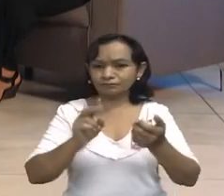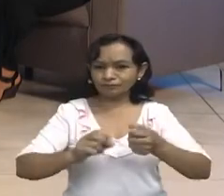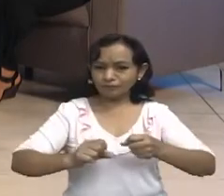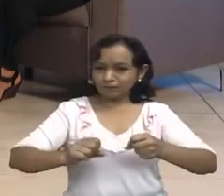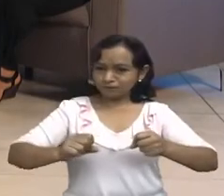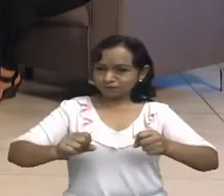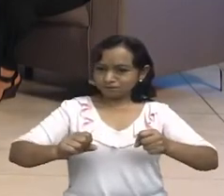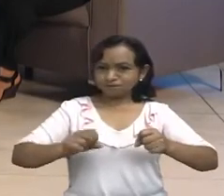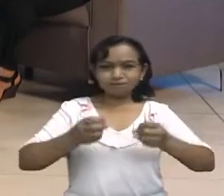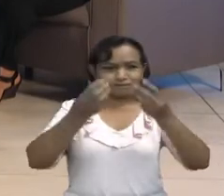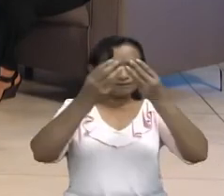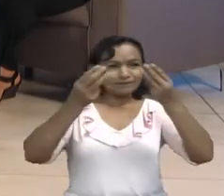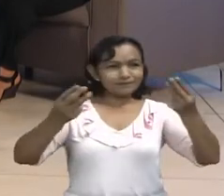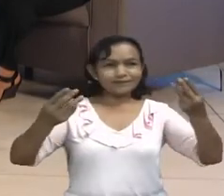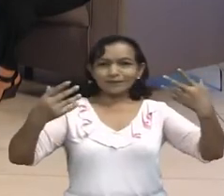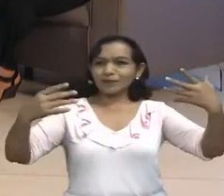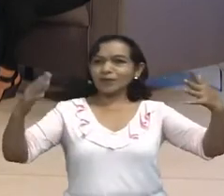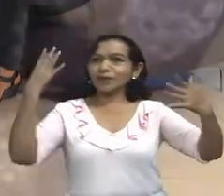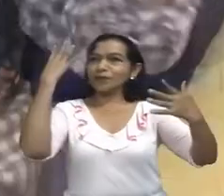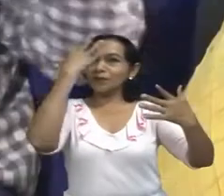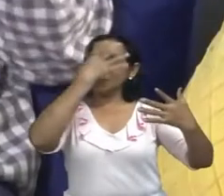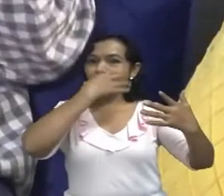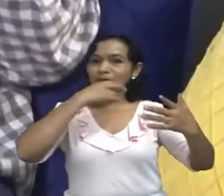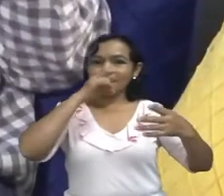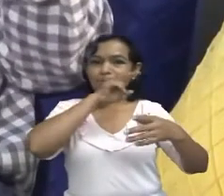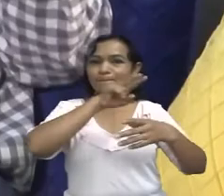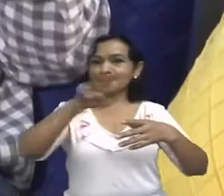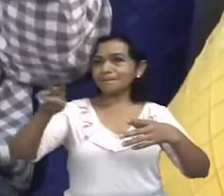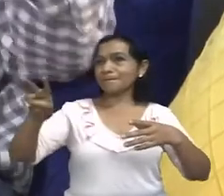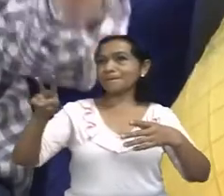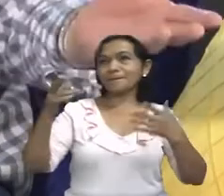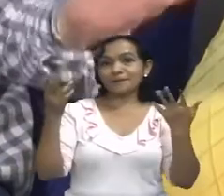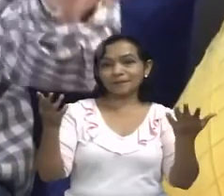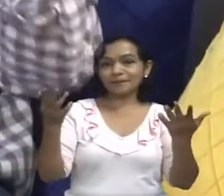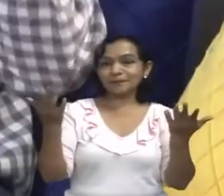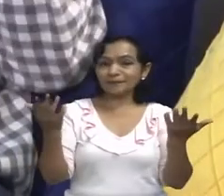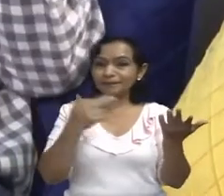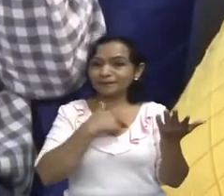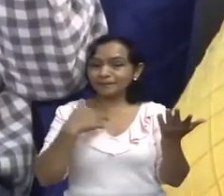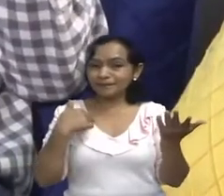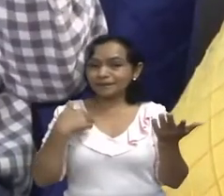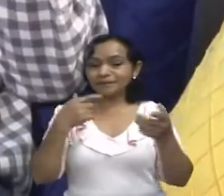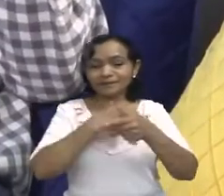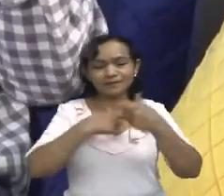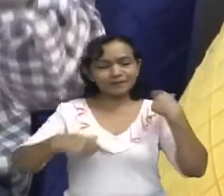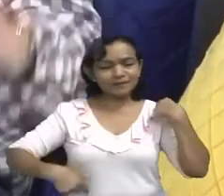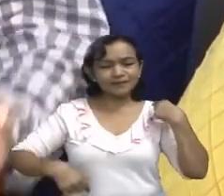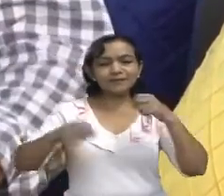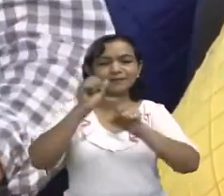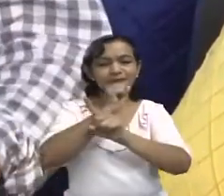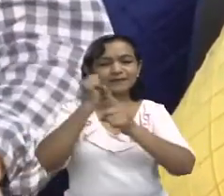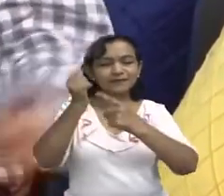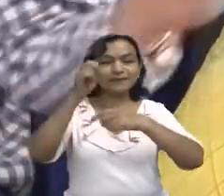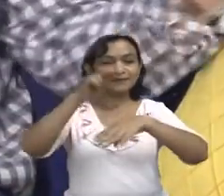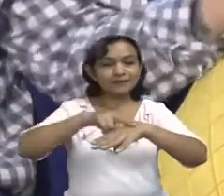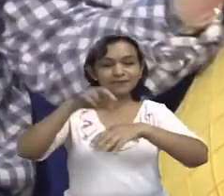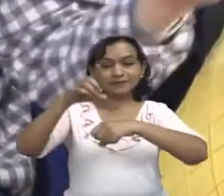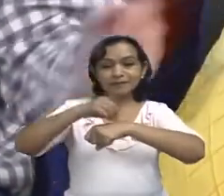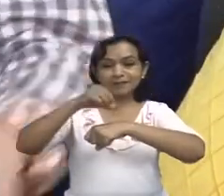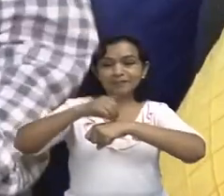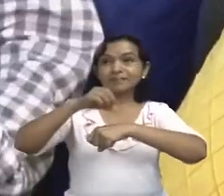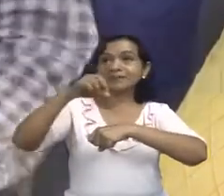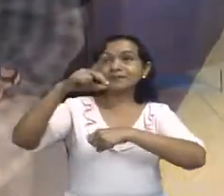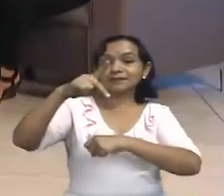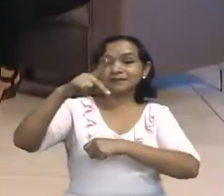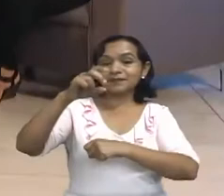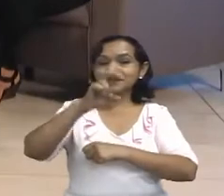bien equipados y todo, ¿no? Y eso también tiene que ver con Gustavo, ¿no? Tiene que ver con el presidente de la Asamblea Nacional, con Gustavo Porras. Gracias, Liz, por